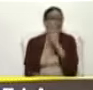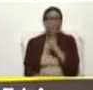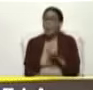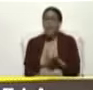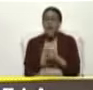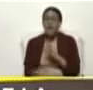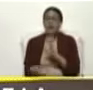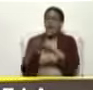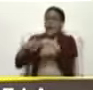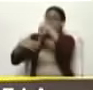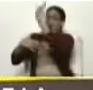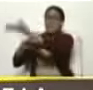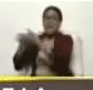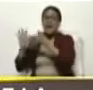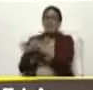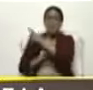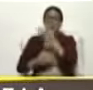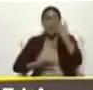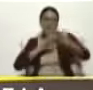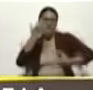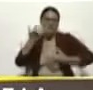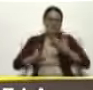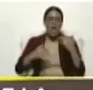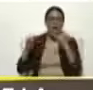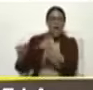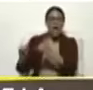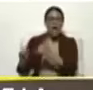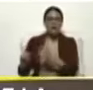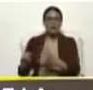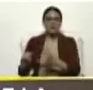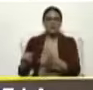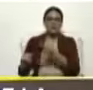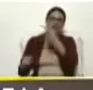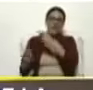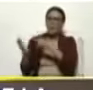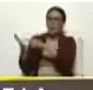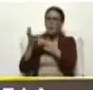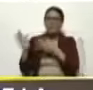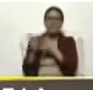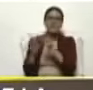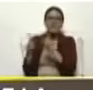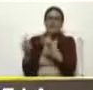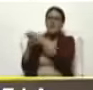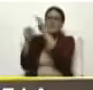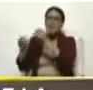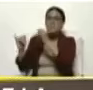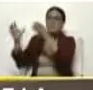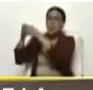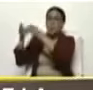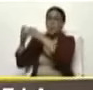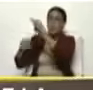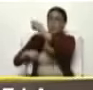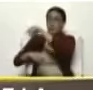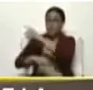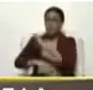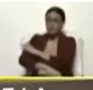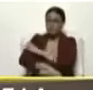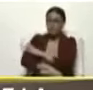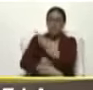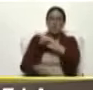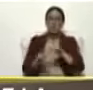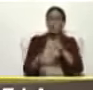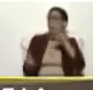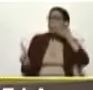grito, sus amenazas, está el ego de los apellidos, de los que se creen de sangre